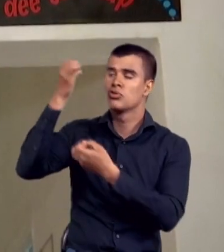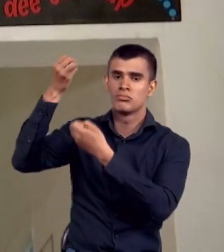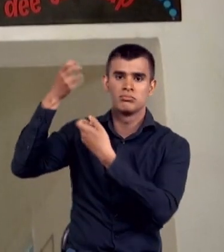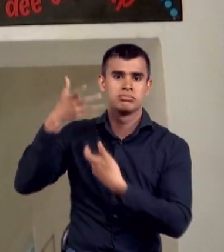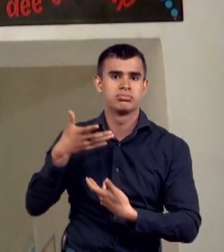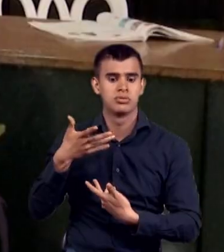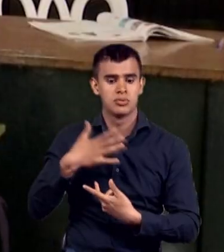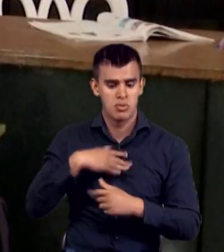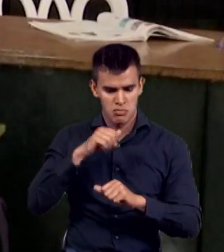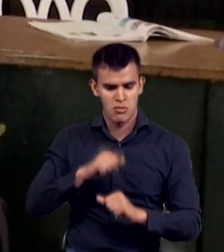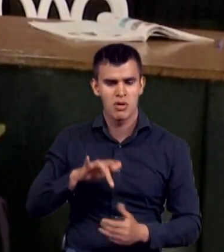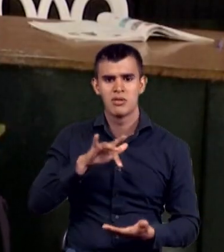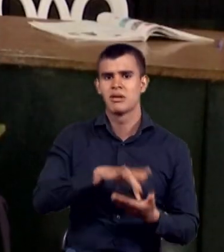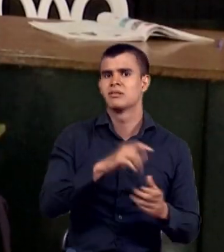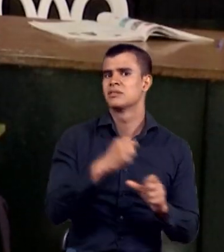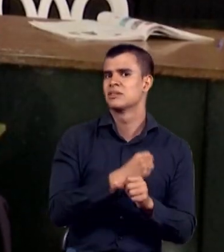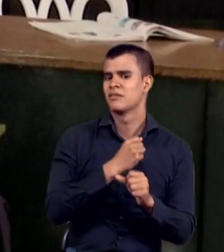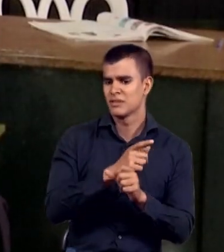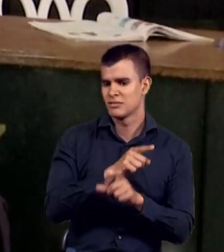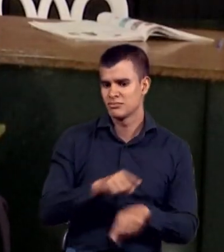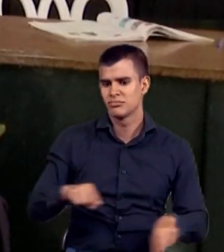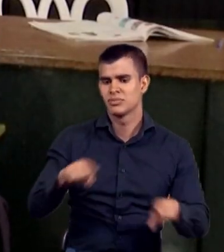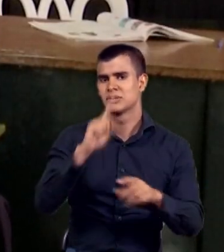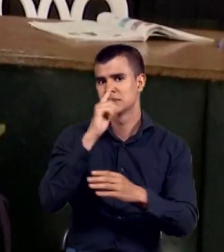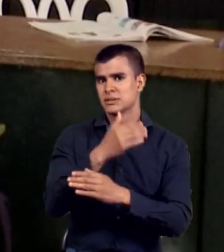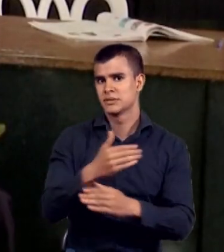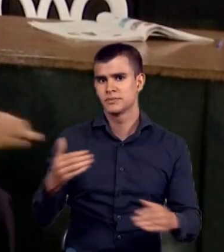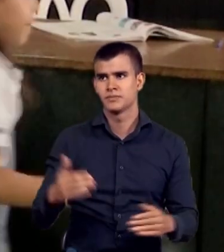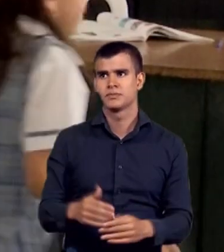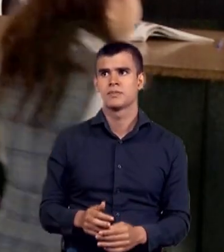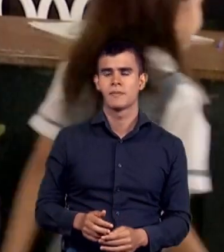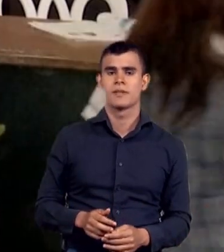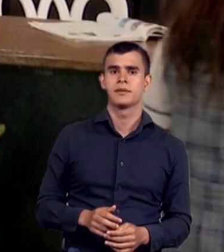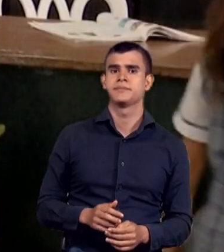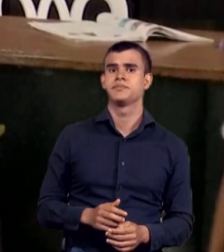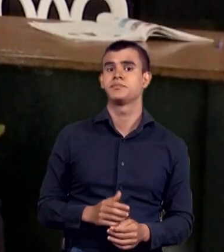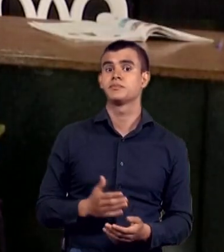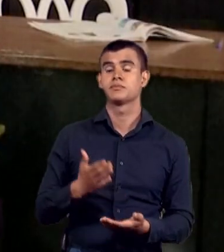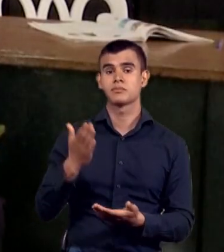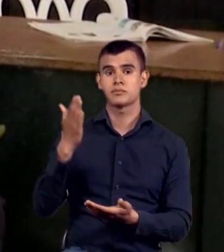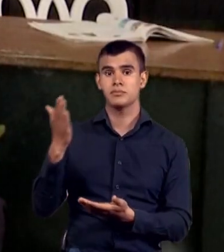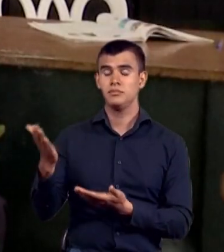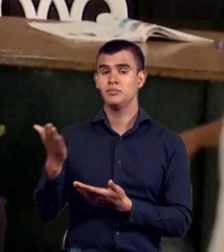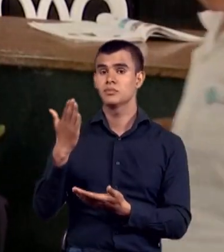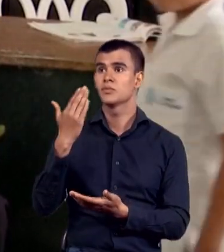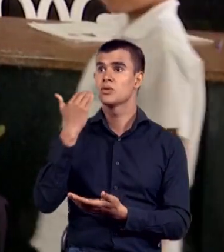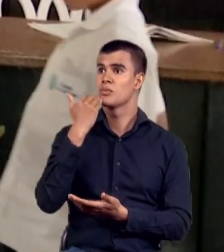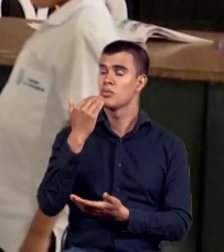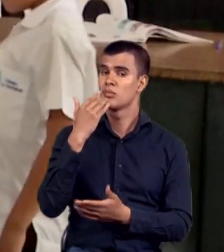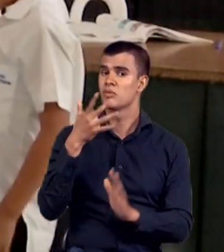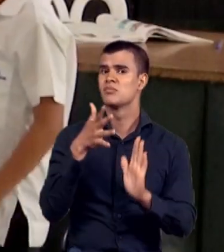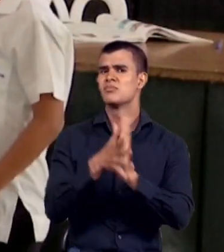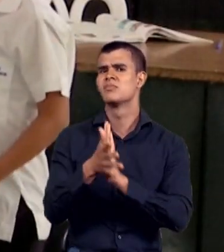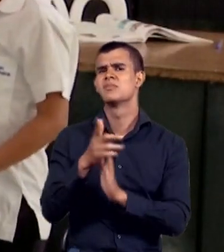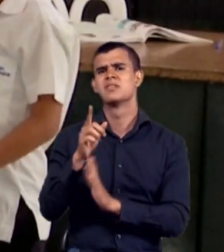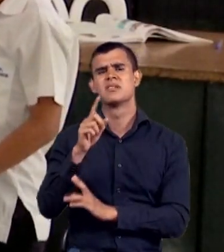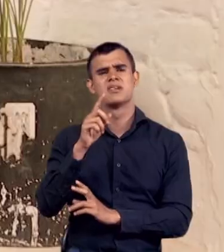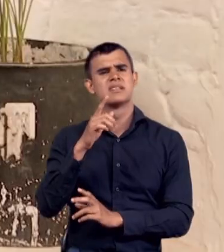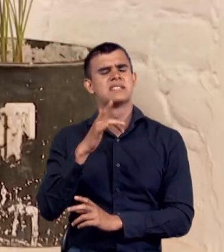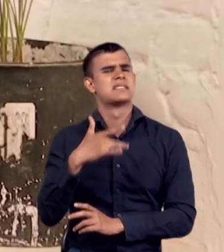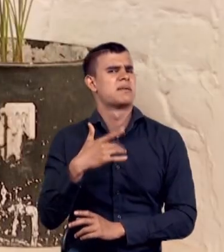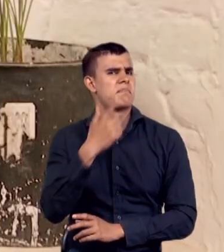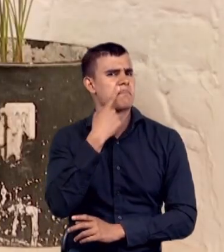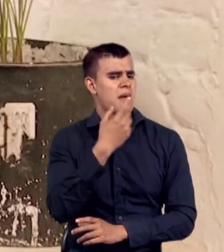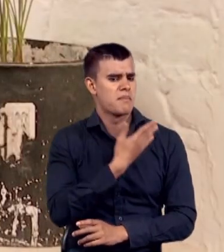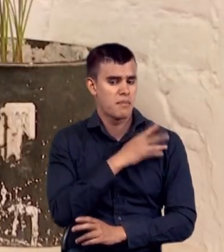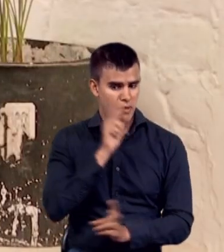trabajos. Entonces, muy bendecida de trabajar en esta comunidad, con estos niños y en esta institución.